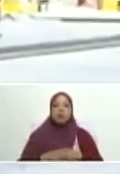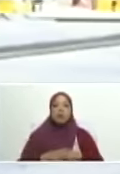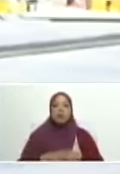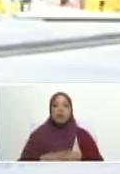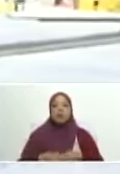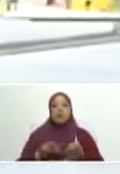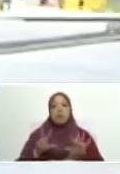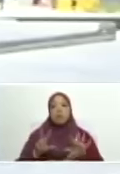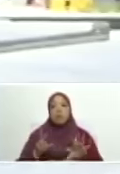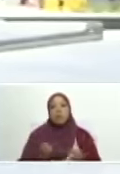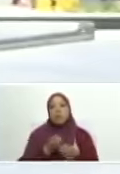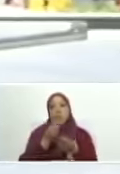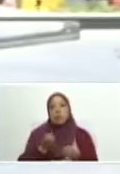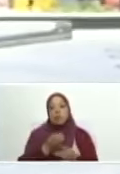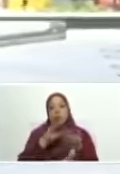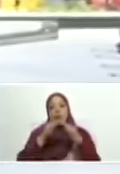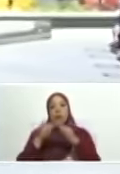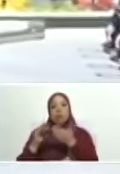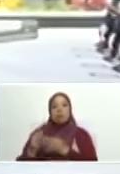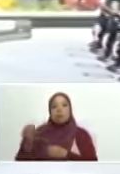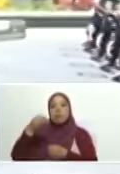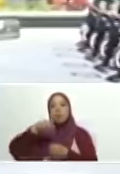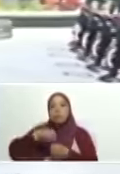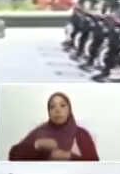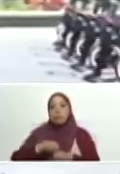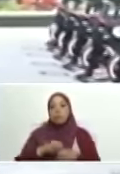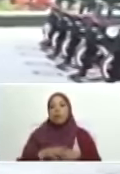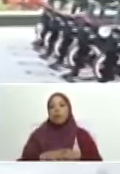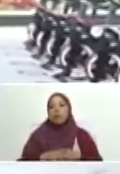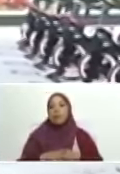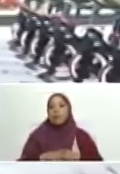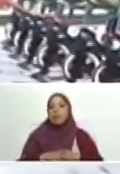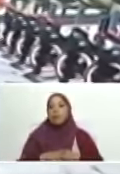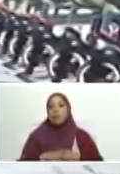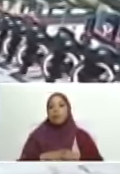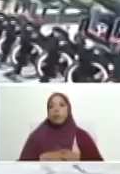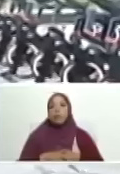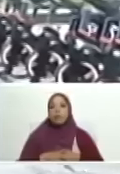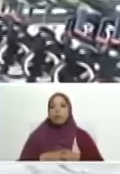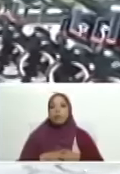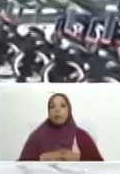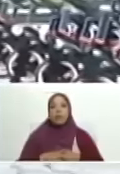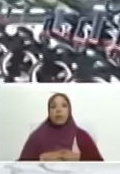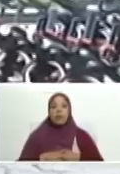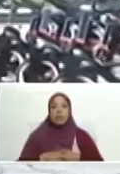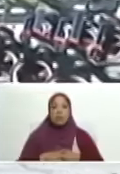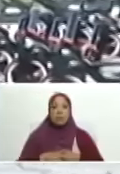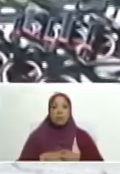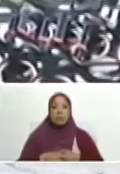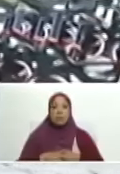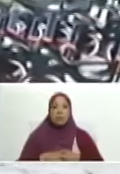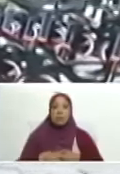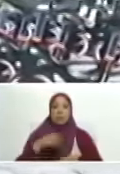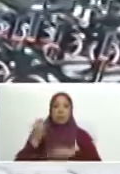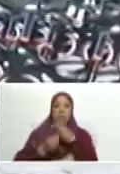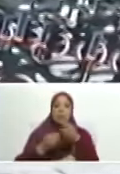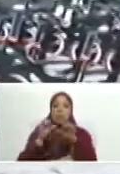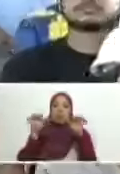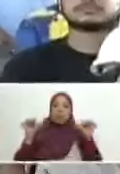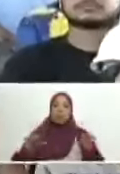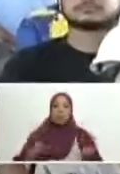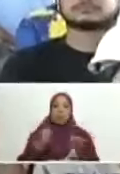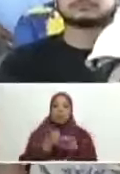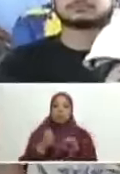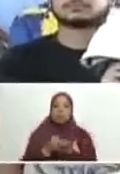8 consejos comunales involucrados. Se hizo una innovación con un sistema